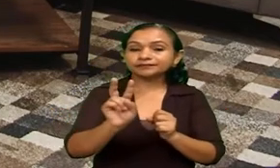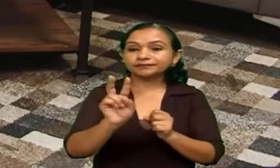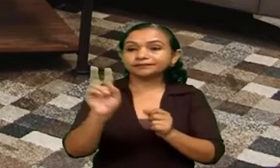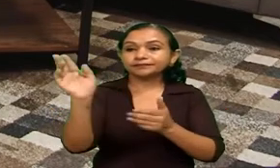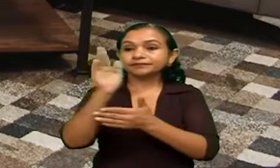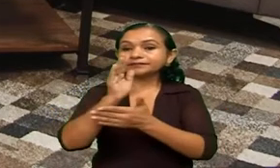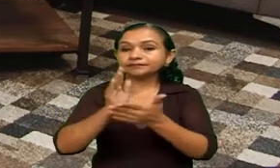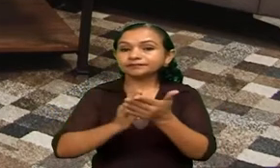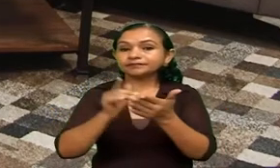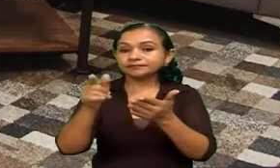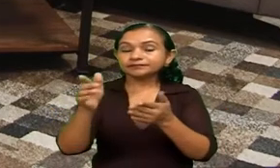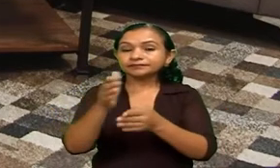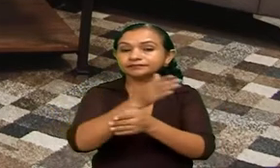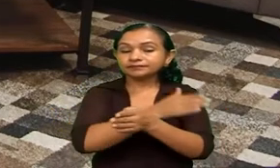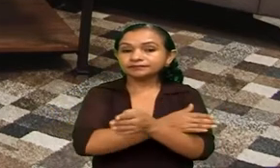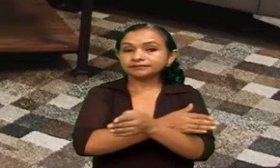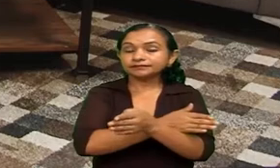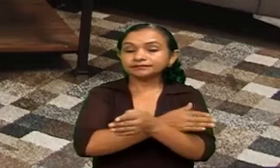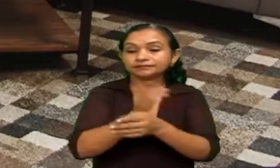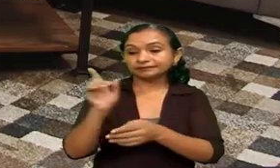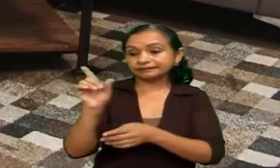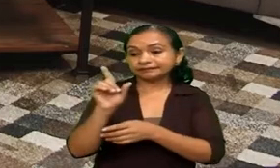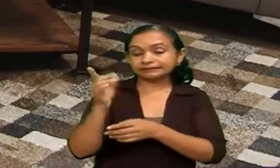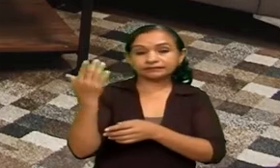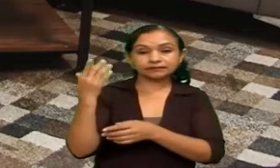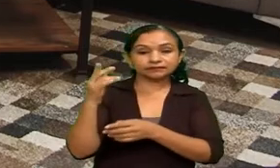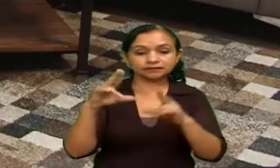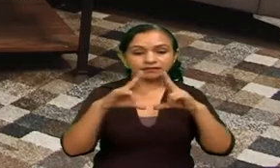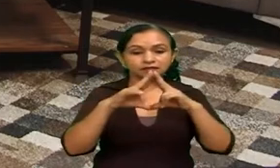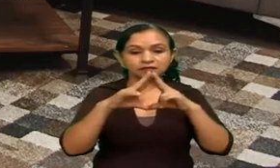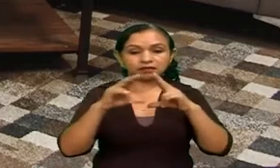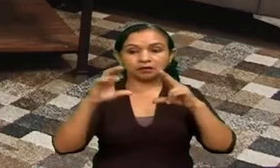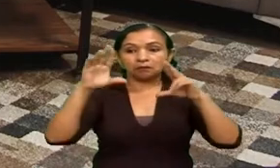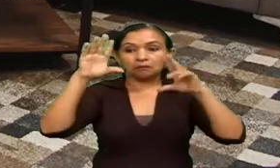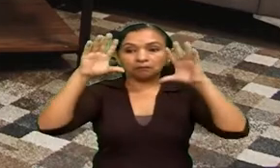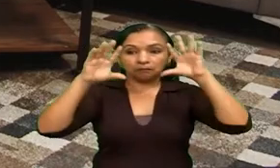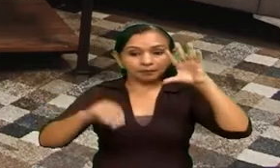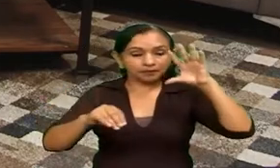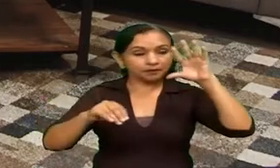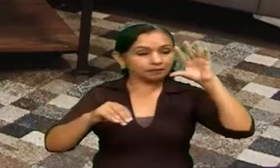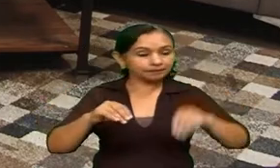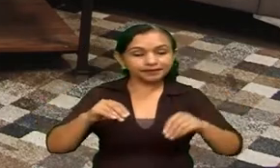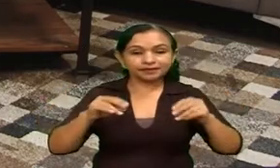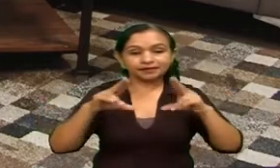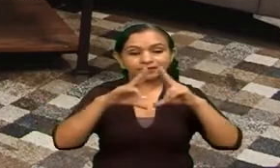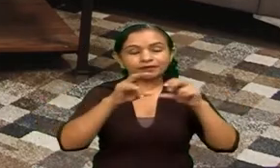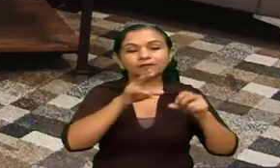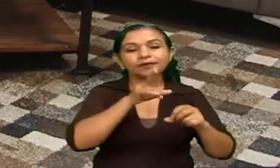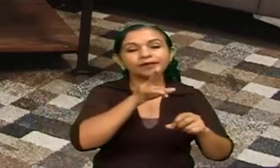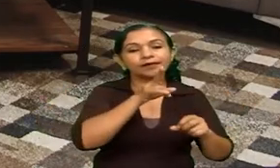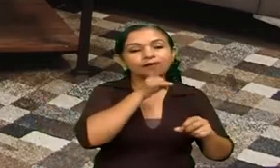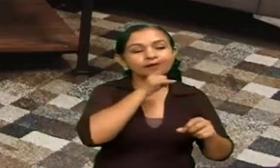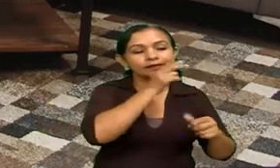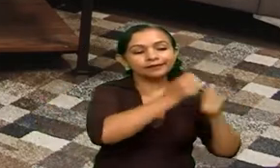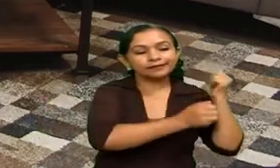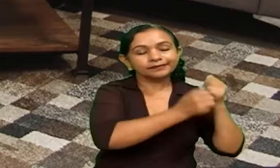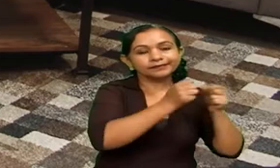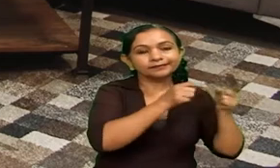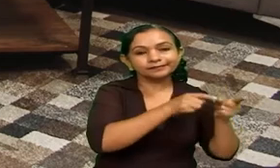situaciones como lo que nos sucedió el lunes, que quedamos sin energía por lo que un pasó en Honduras,